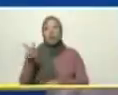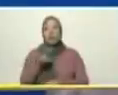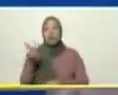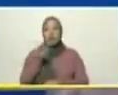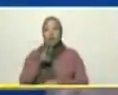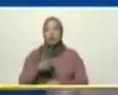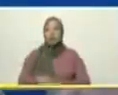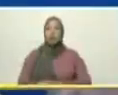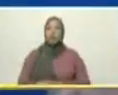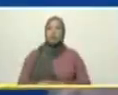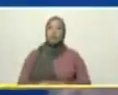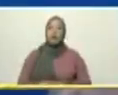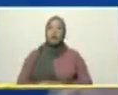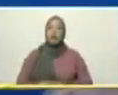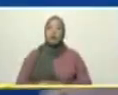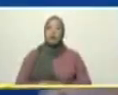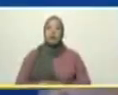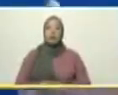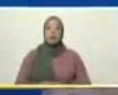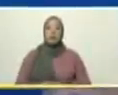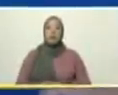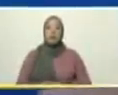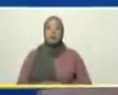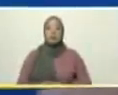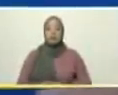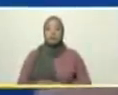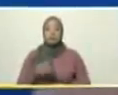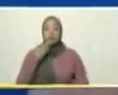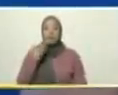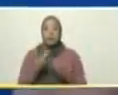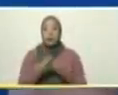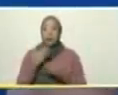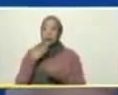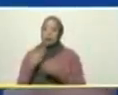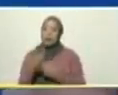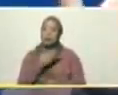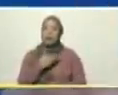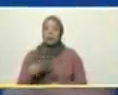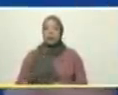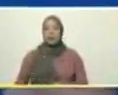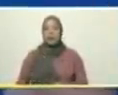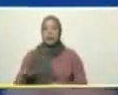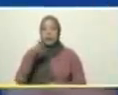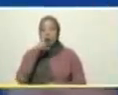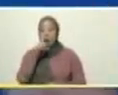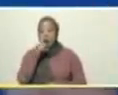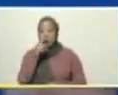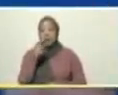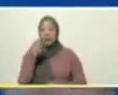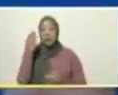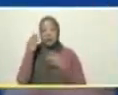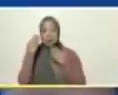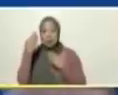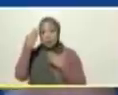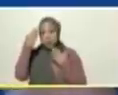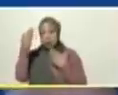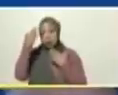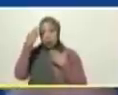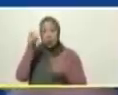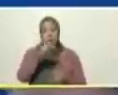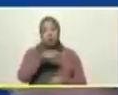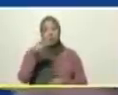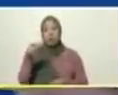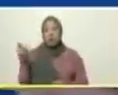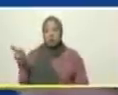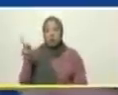Sí, muchas gracias, presidente. Bueno, y saludando a todos los asistentes a estos dos foros tan importantes, a 20 años